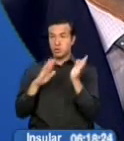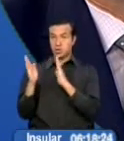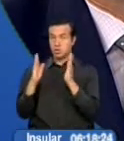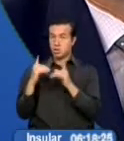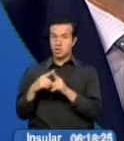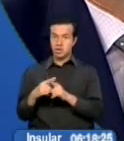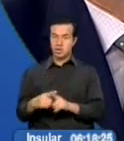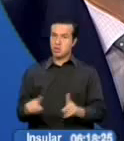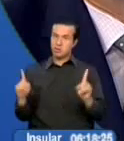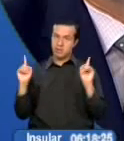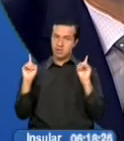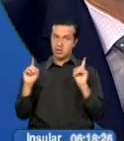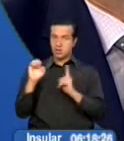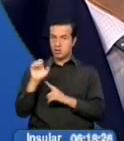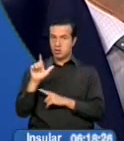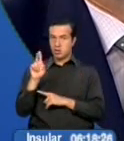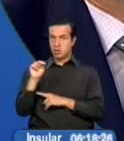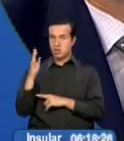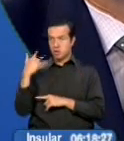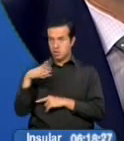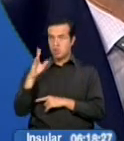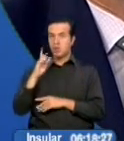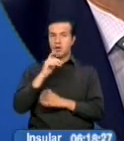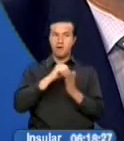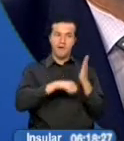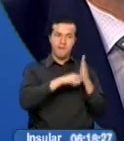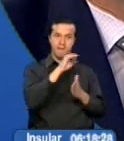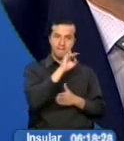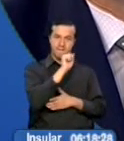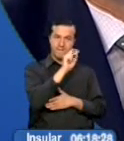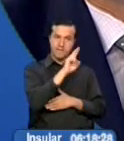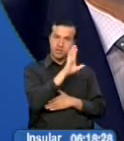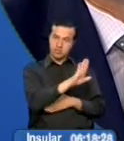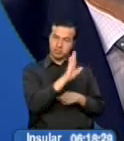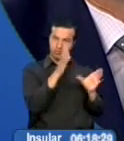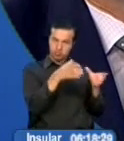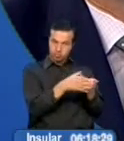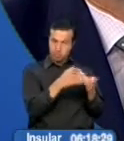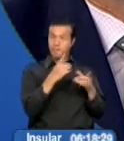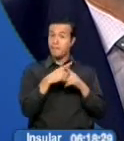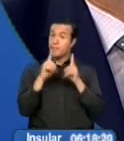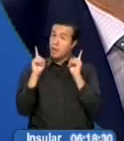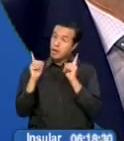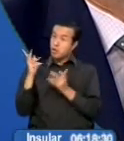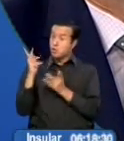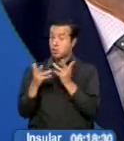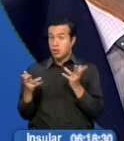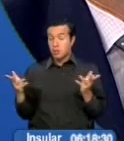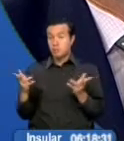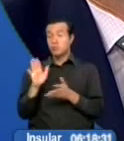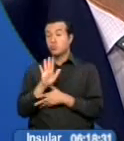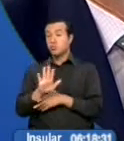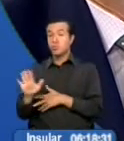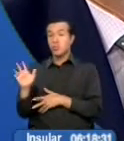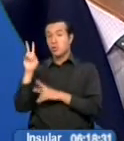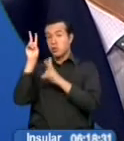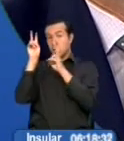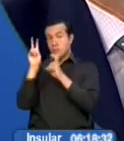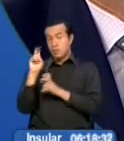distinto para el ELN del que se ha establecido para la FARC. Pero lo que sí es posible es que haya unos